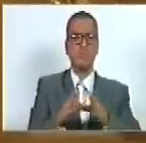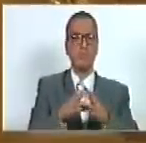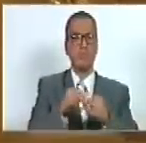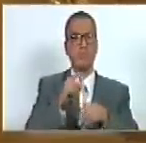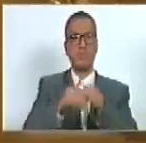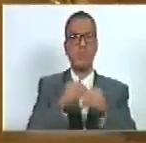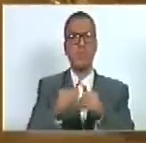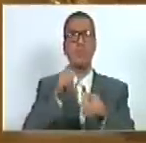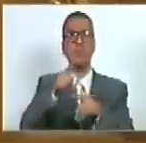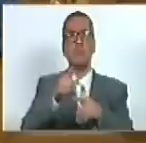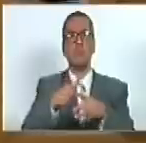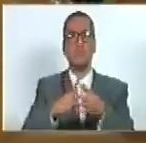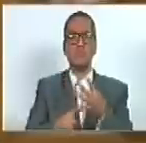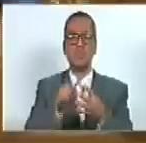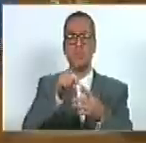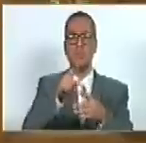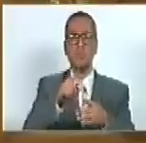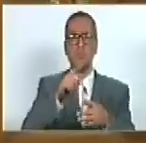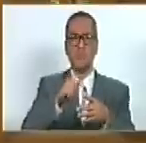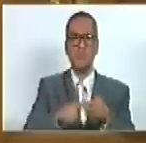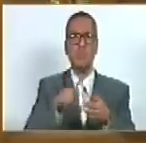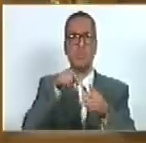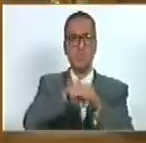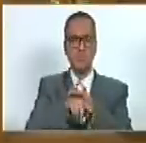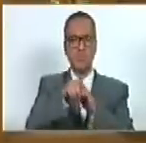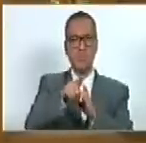resulten incursos en cualquier condición